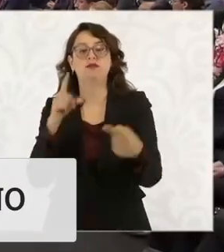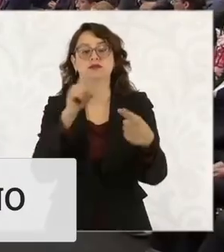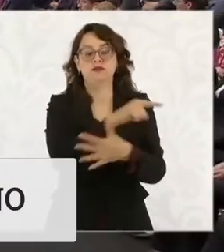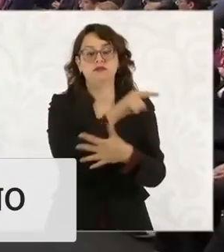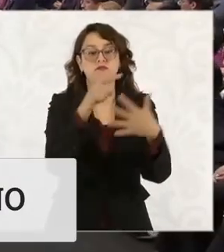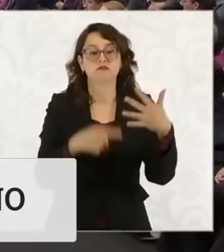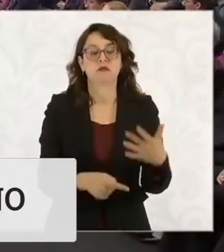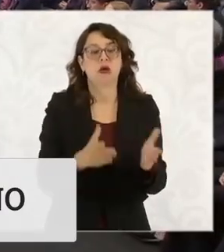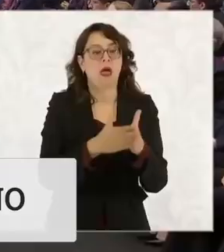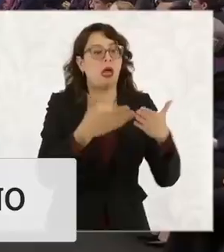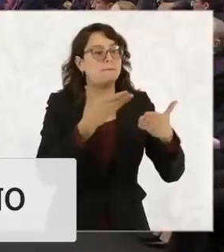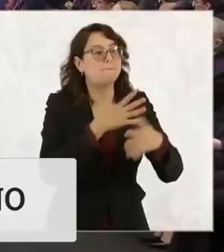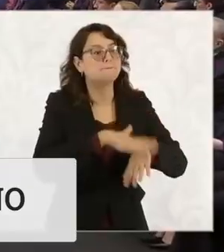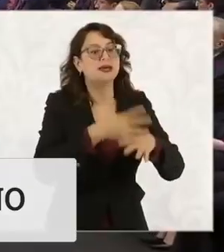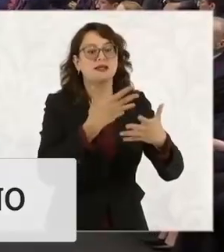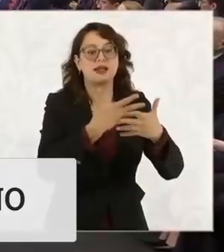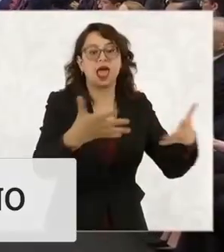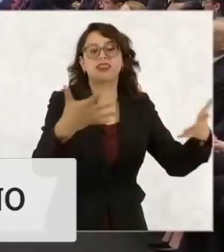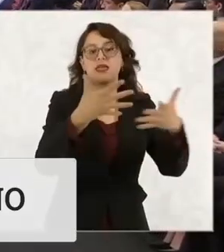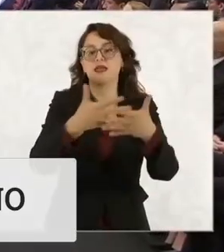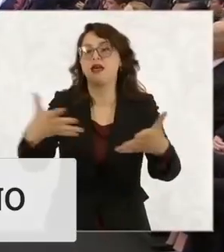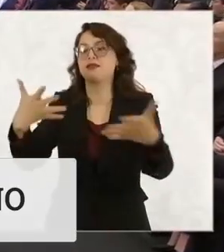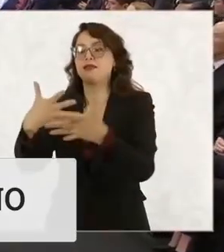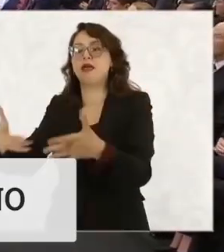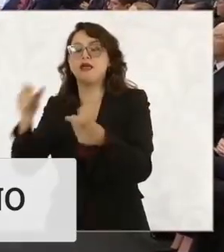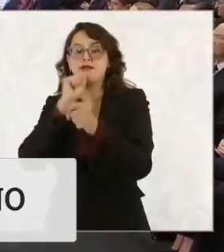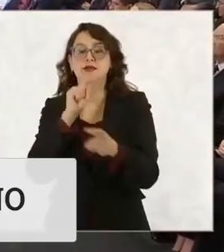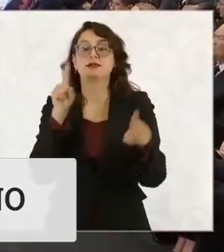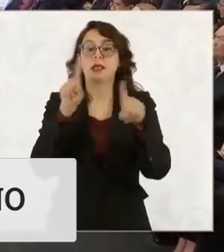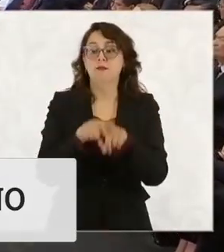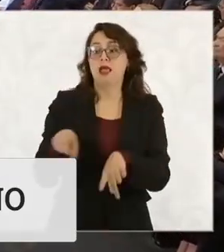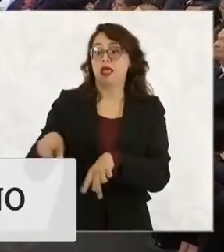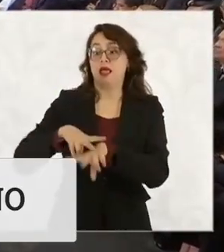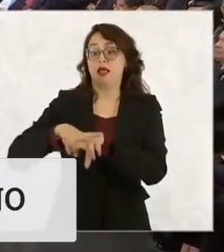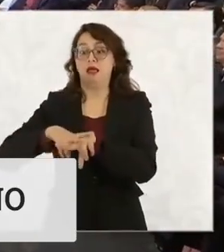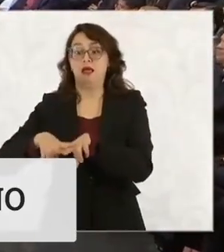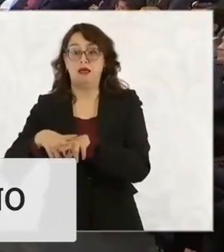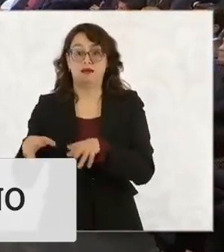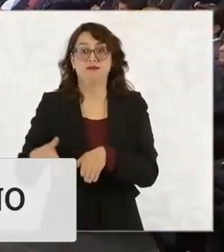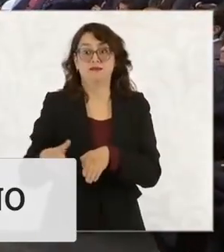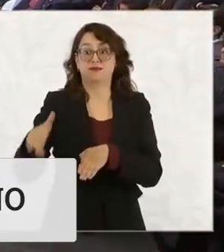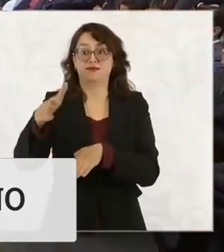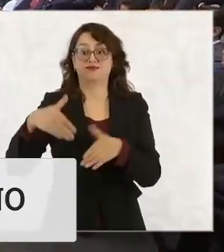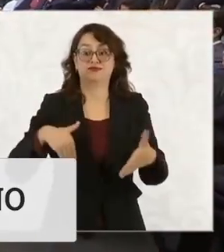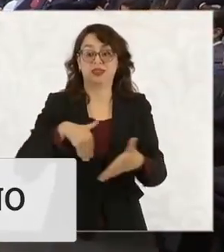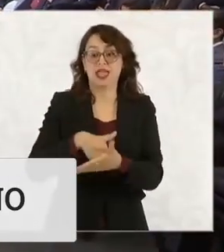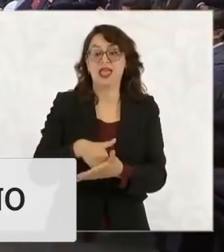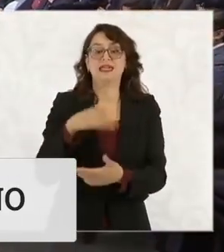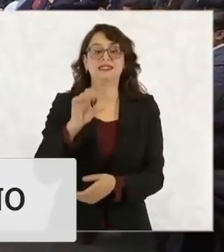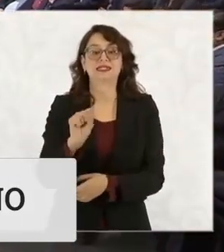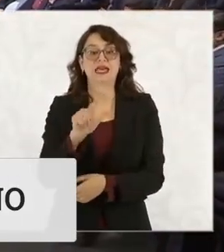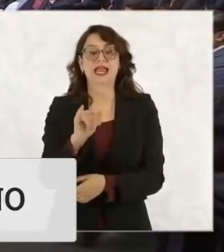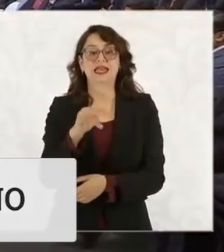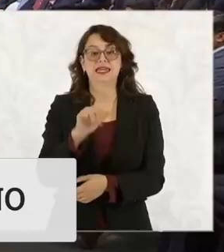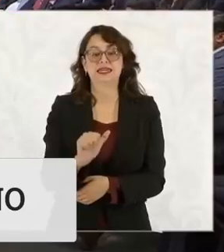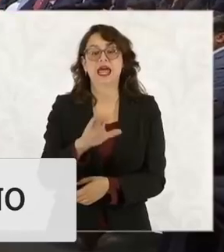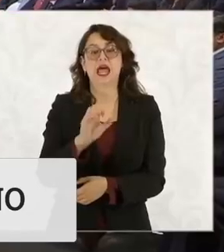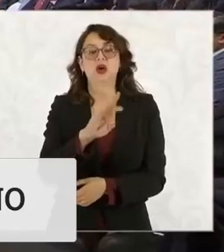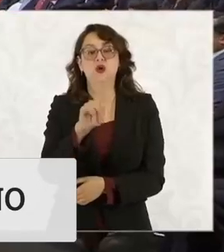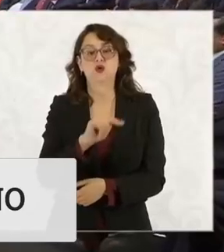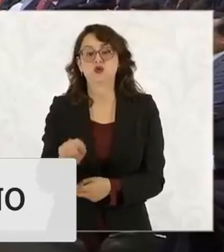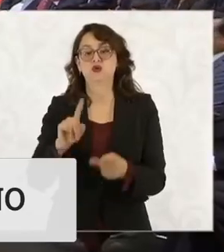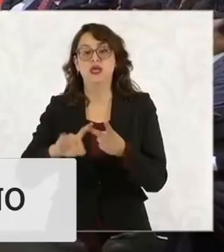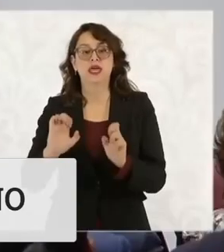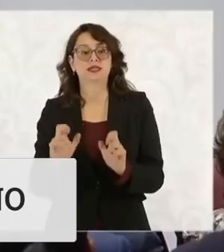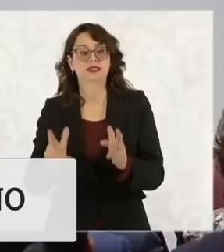Cárdenas y Acapulco, y los puertos del corredor interoceánico, Salina Cruz, Puerto Chiapas, Coatzacoalcos